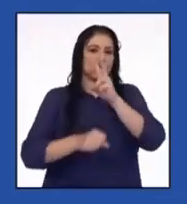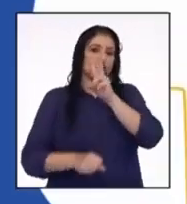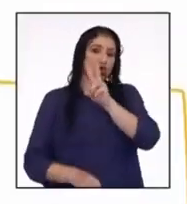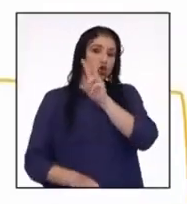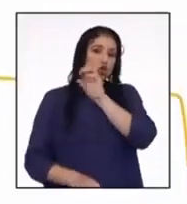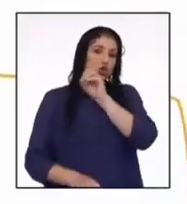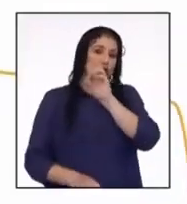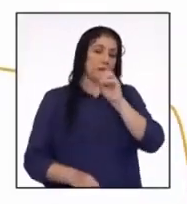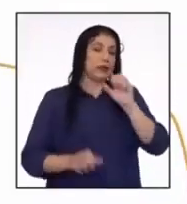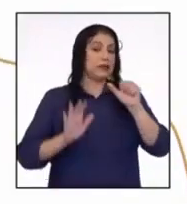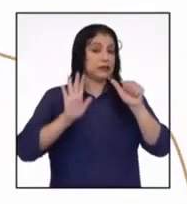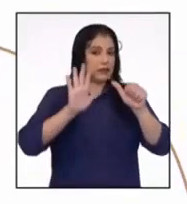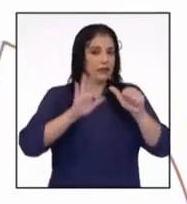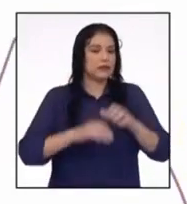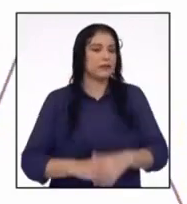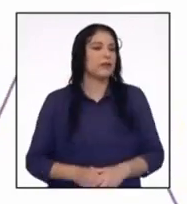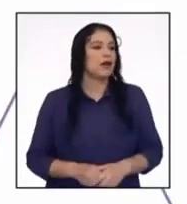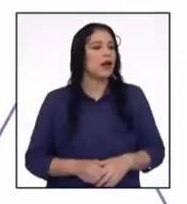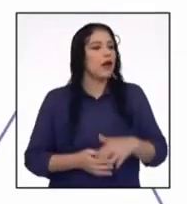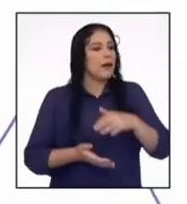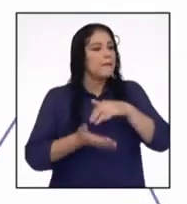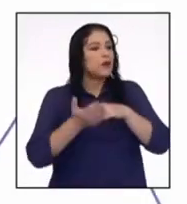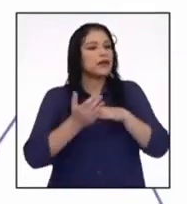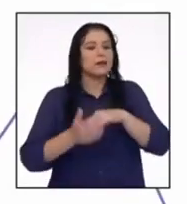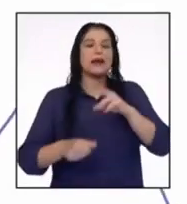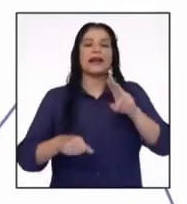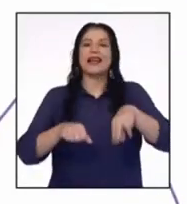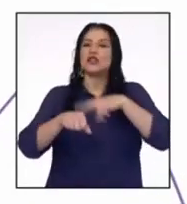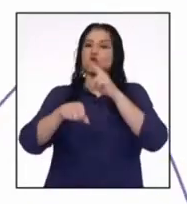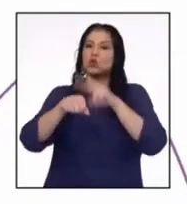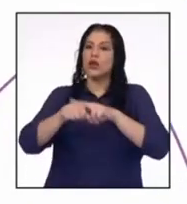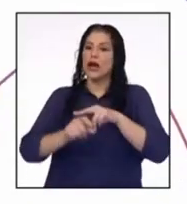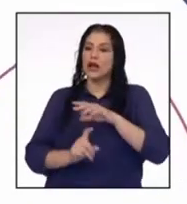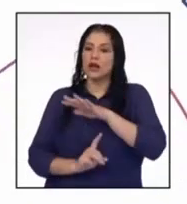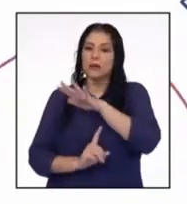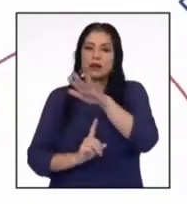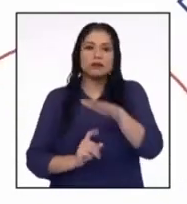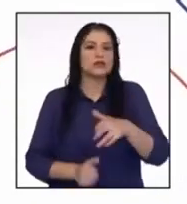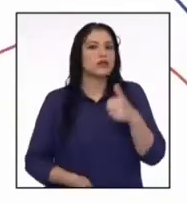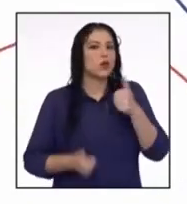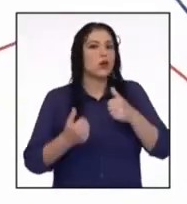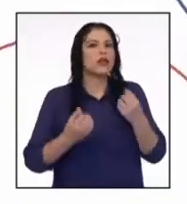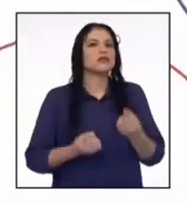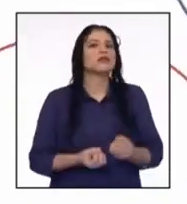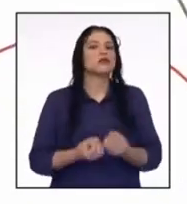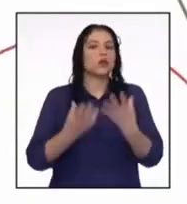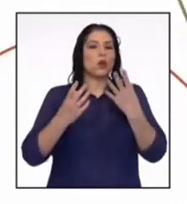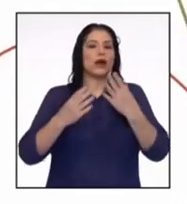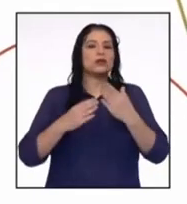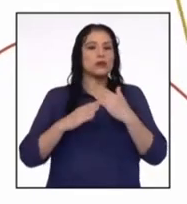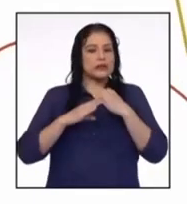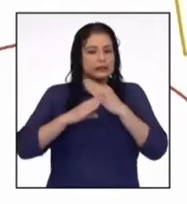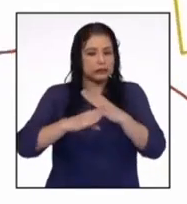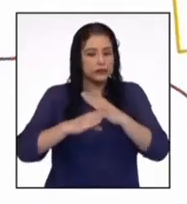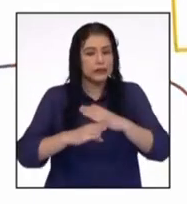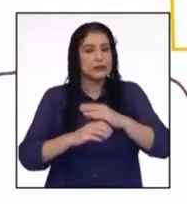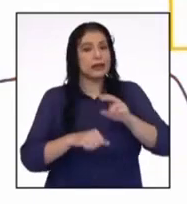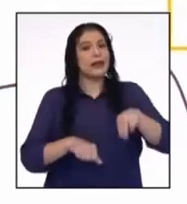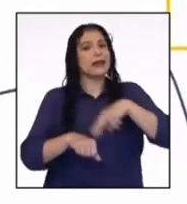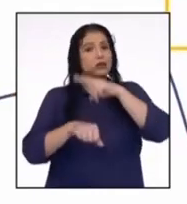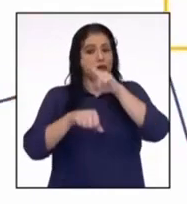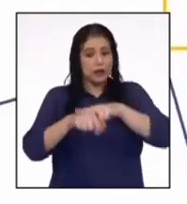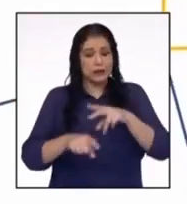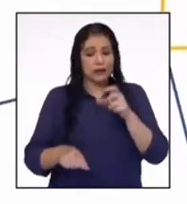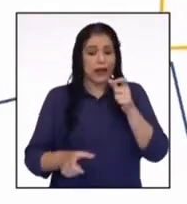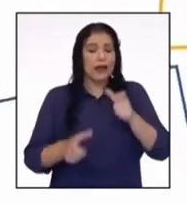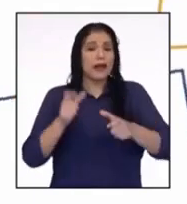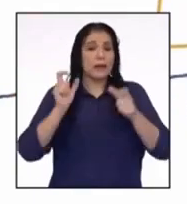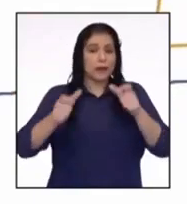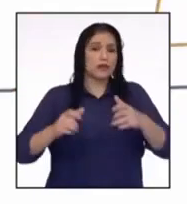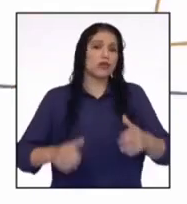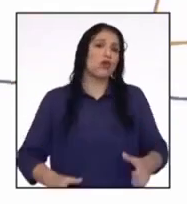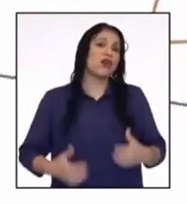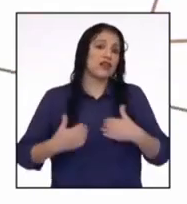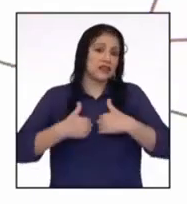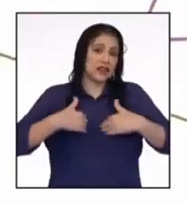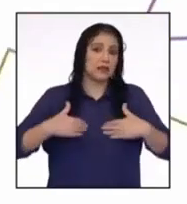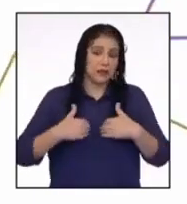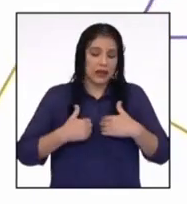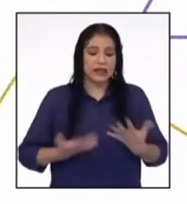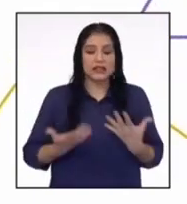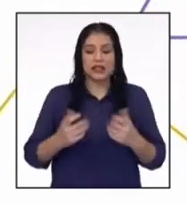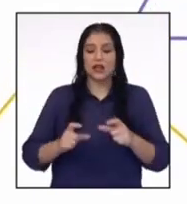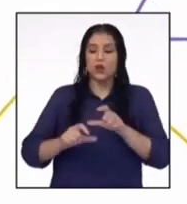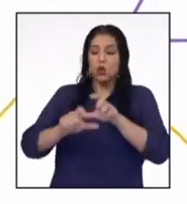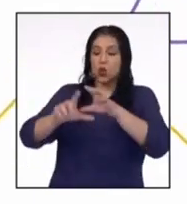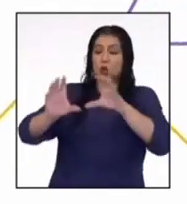2006. Vulnerabilidad natural y ecológica es el grado de resistencia del medio natural y de los seres vivos que conforman un